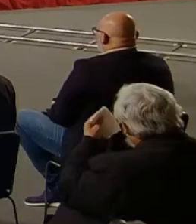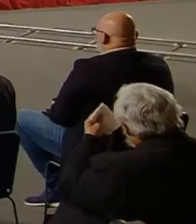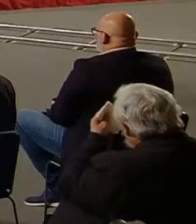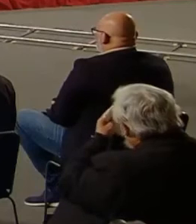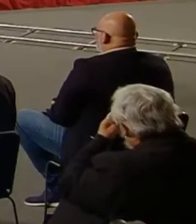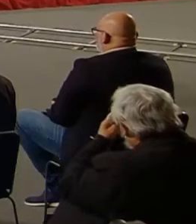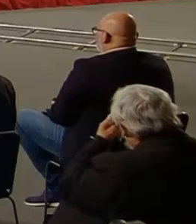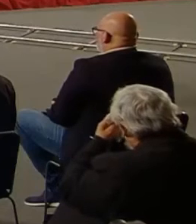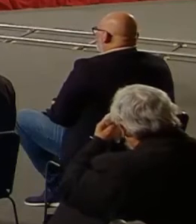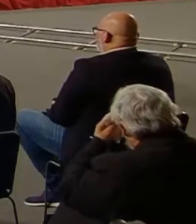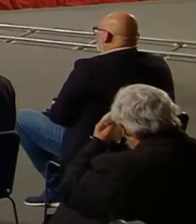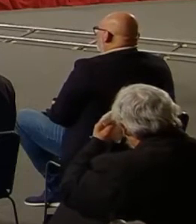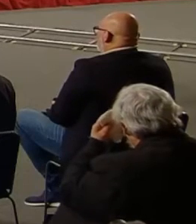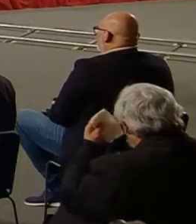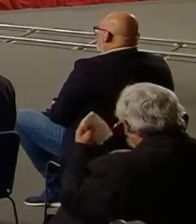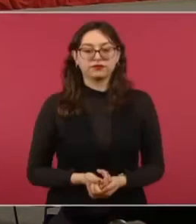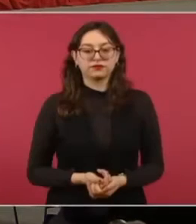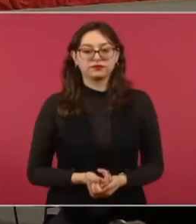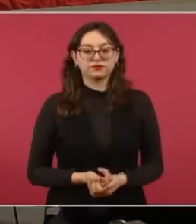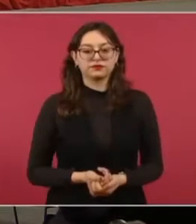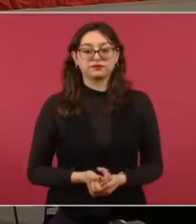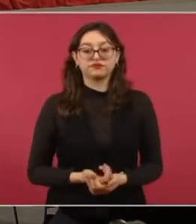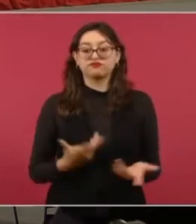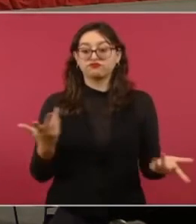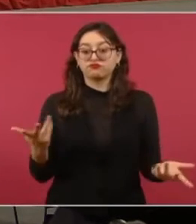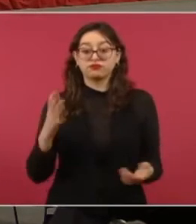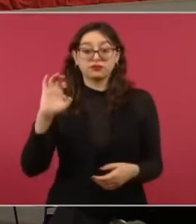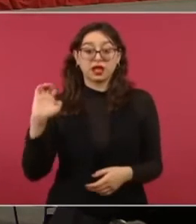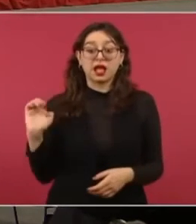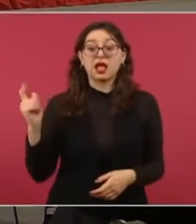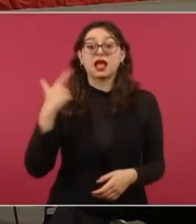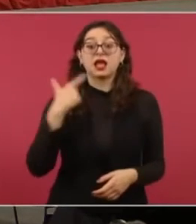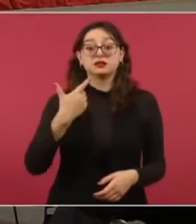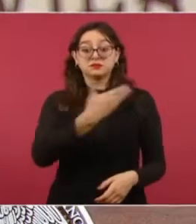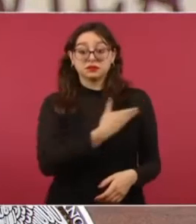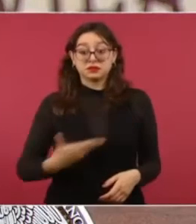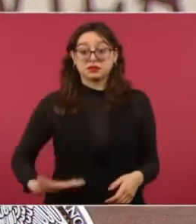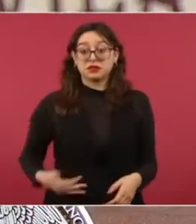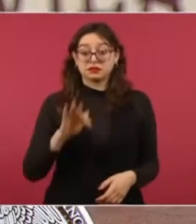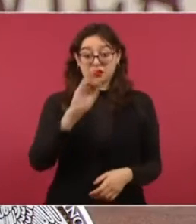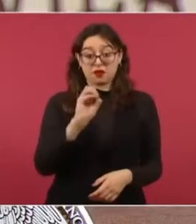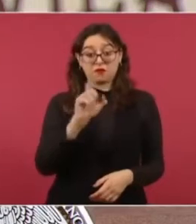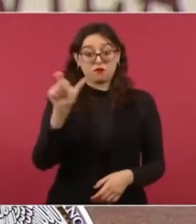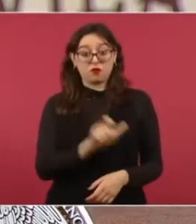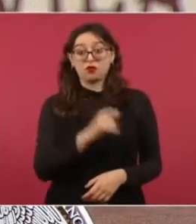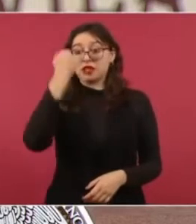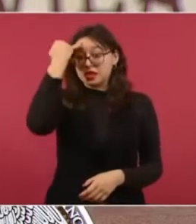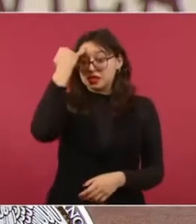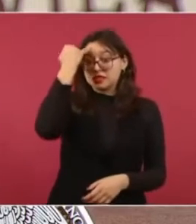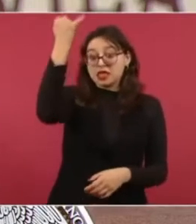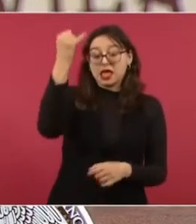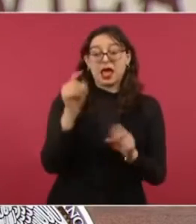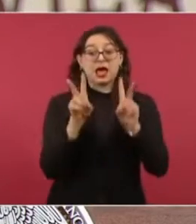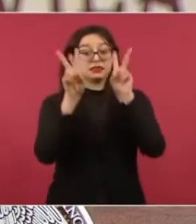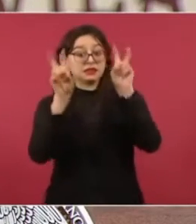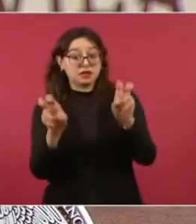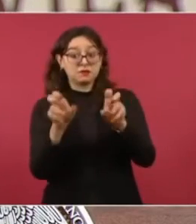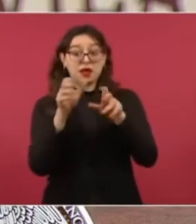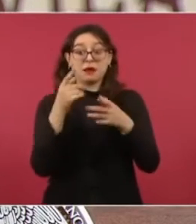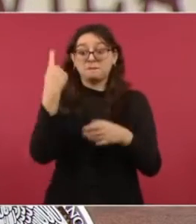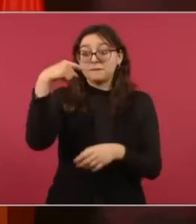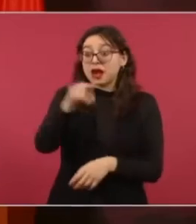Falso que el expresidente Vicente Fox haya creado la pensión para adultos mayores. El